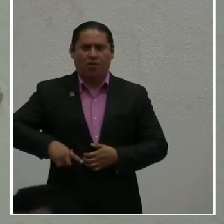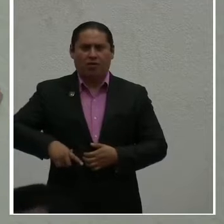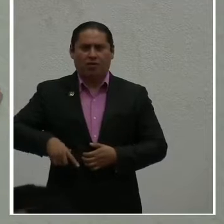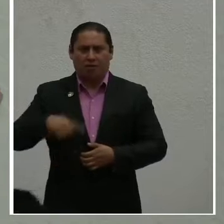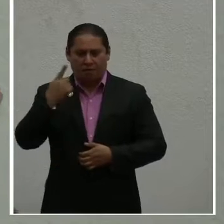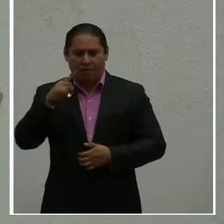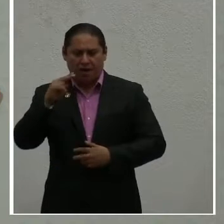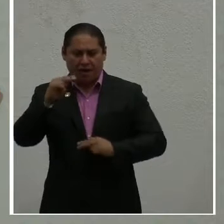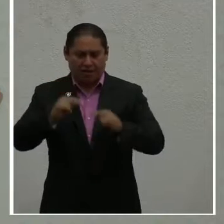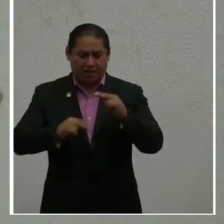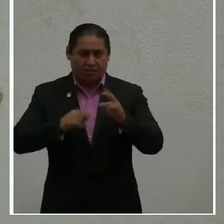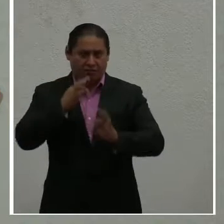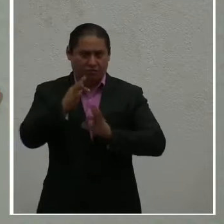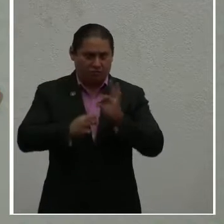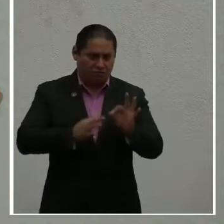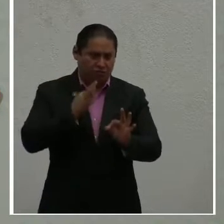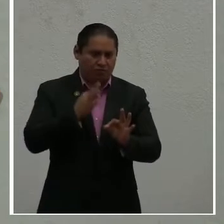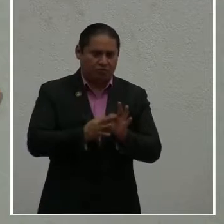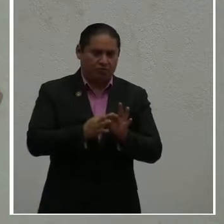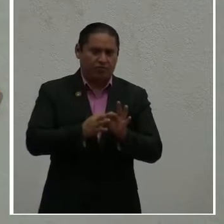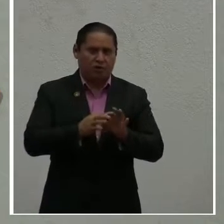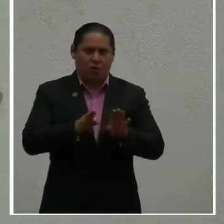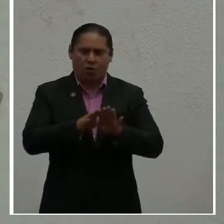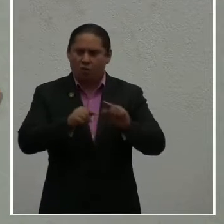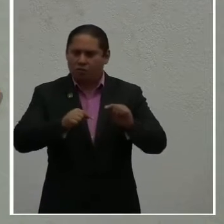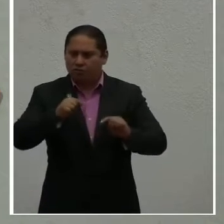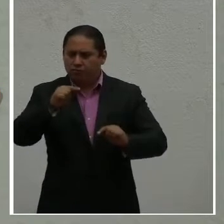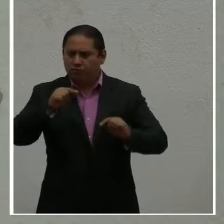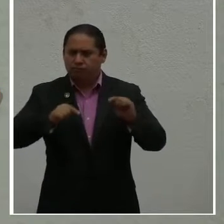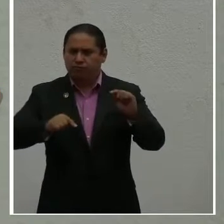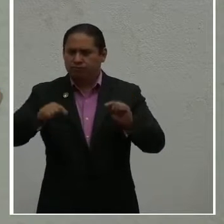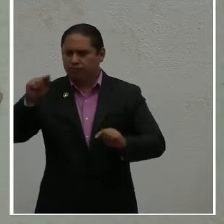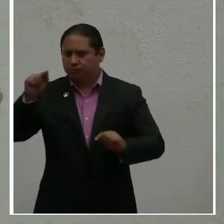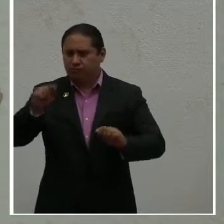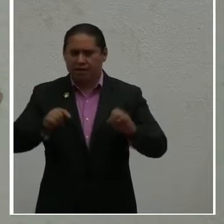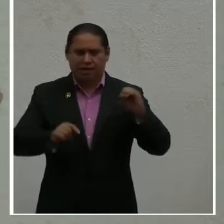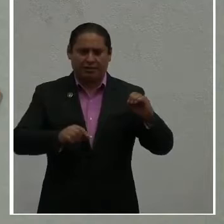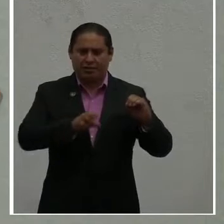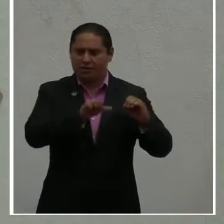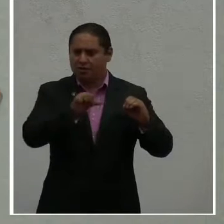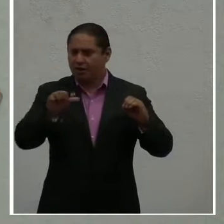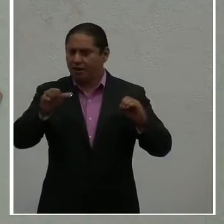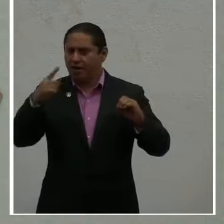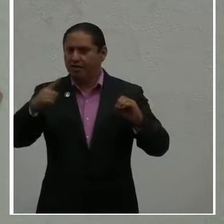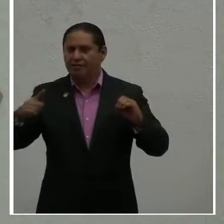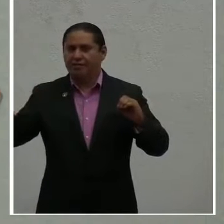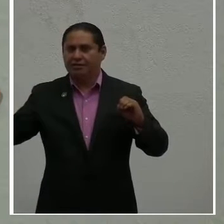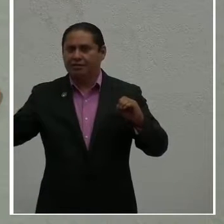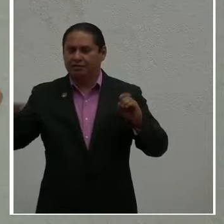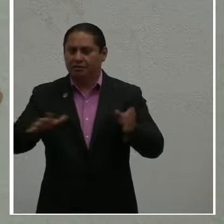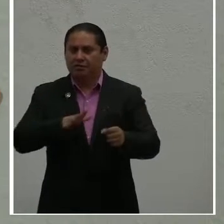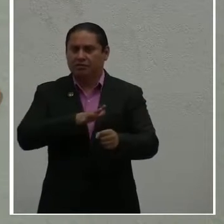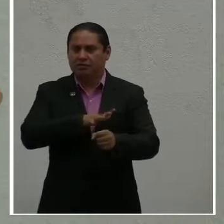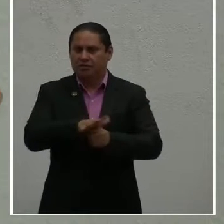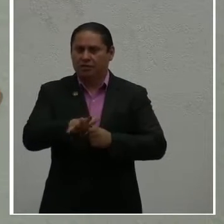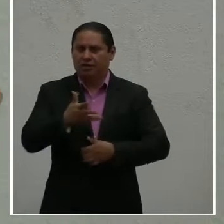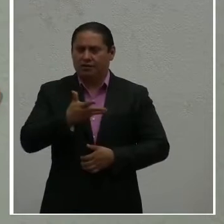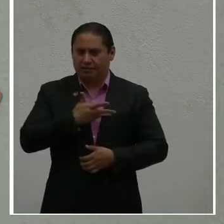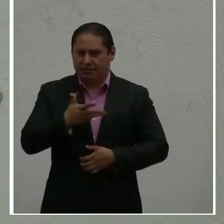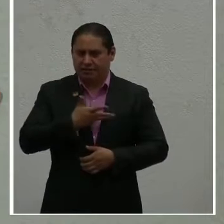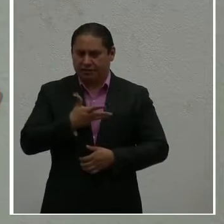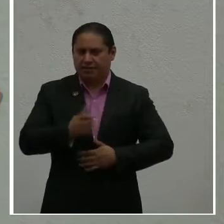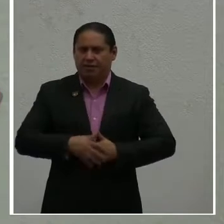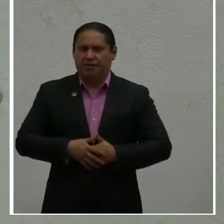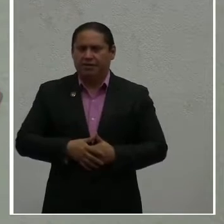de cumplimiento se mide en una escala del 0 al 100, la cual se obtiene a partir